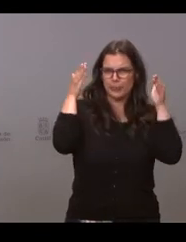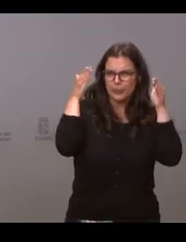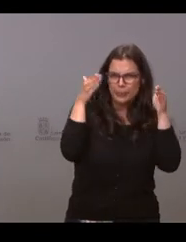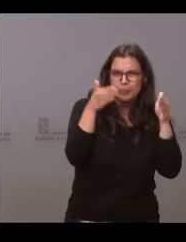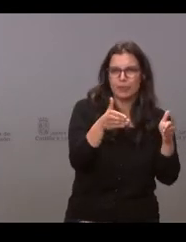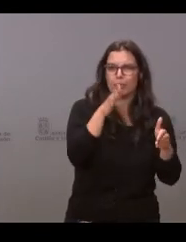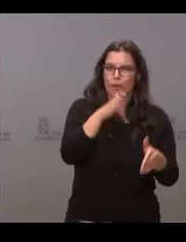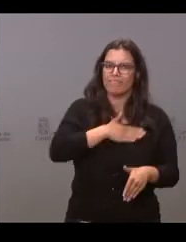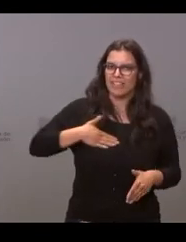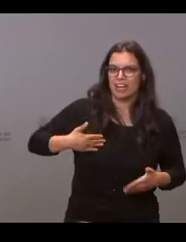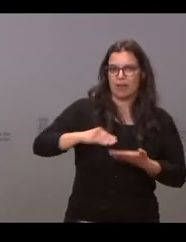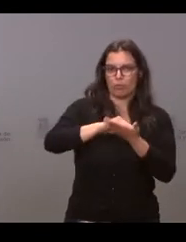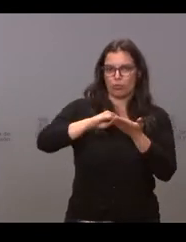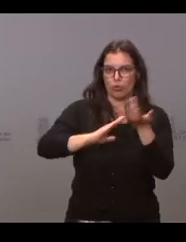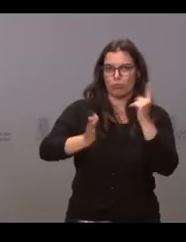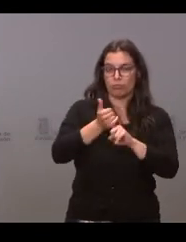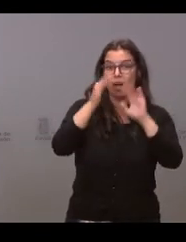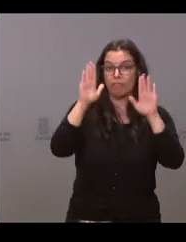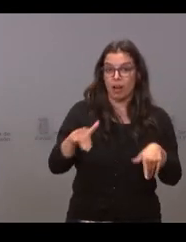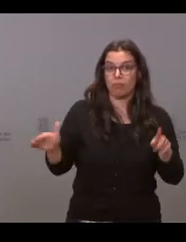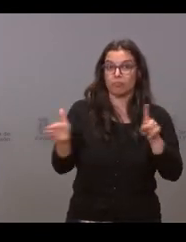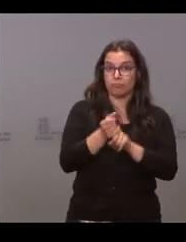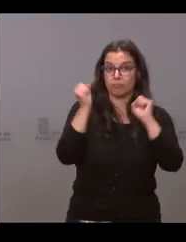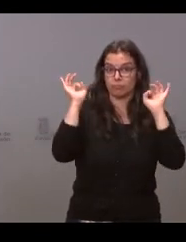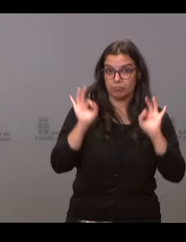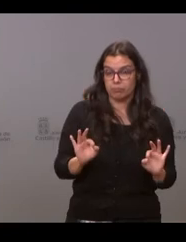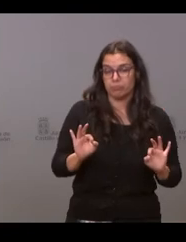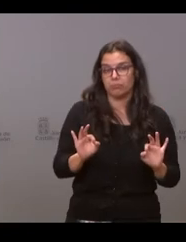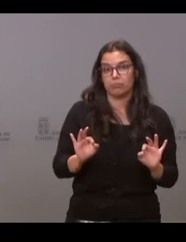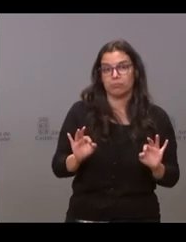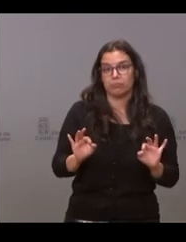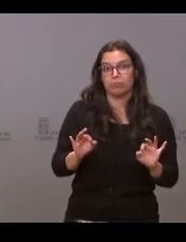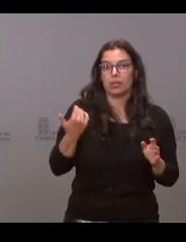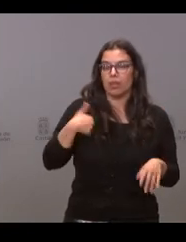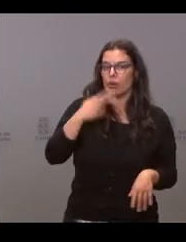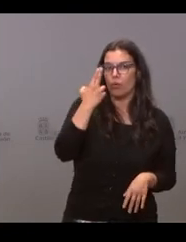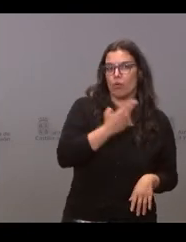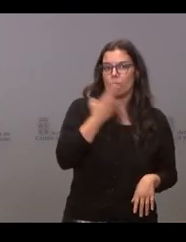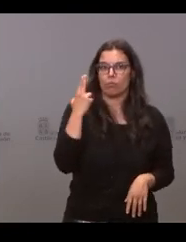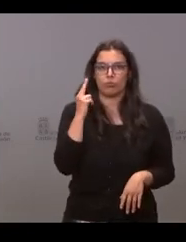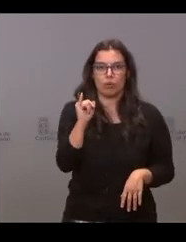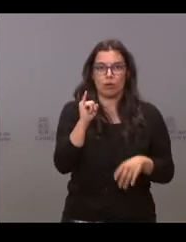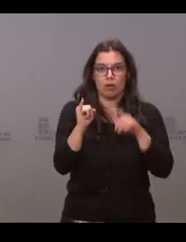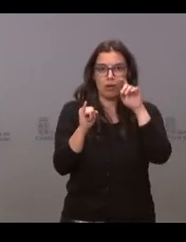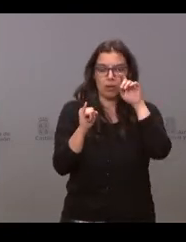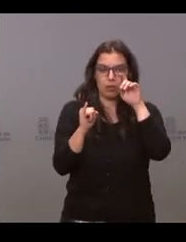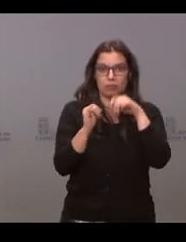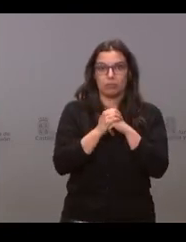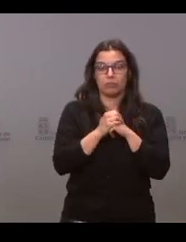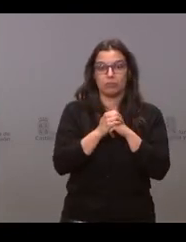buscar una solución hemos encontrado solución y hemos comprometido donde hay desacuerdos